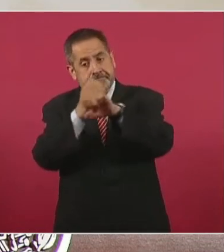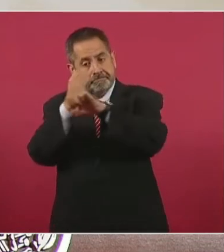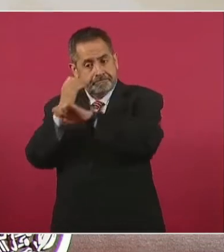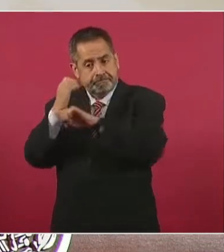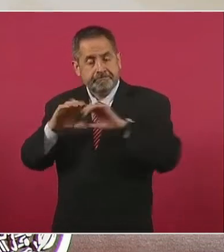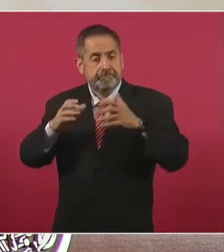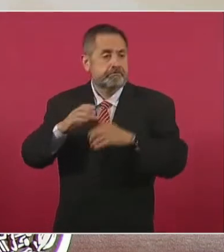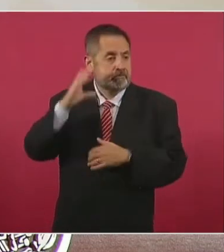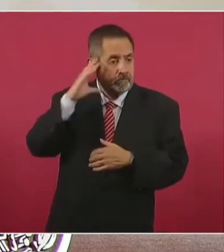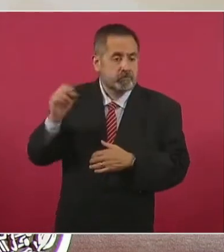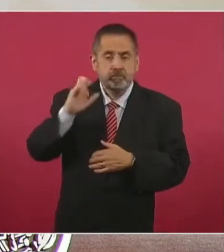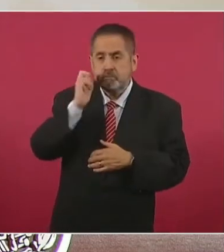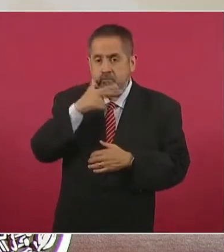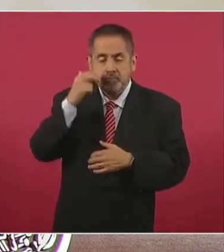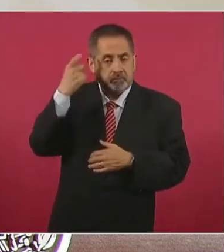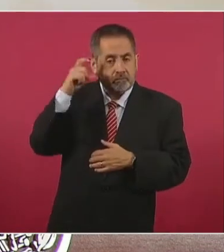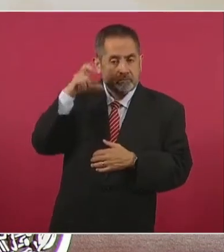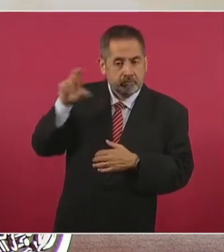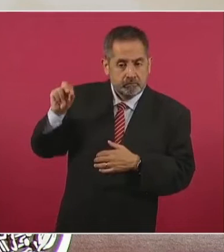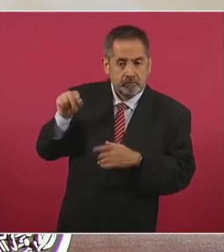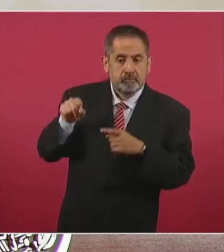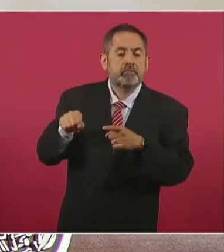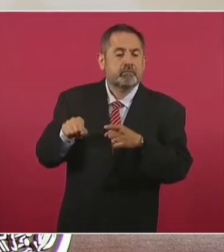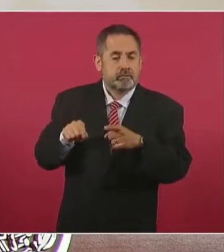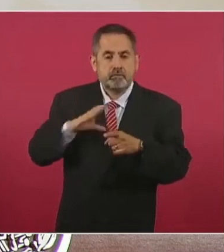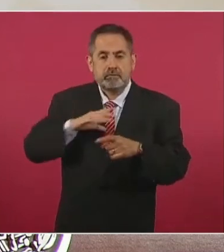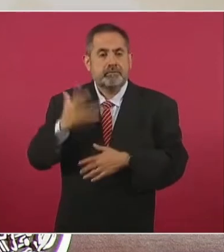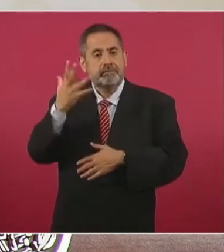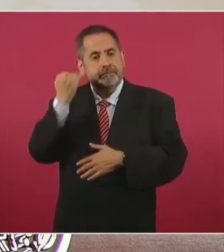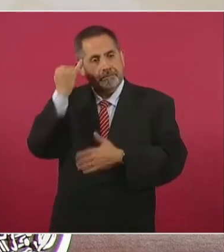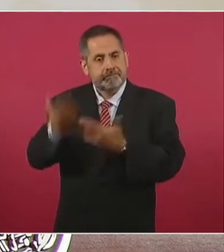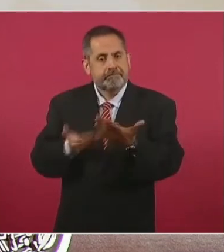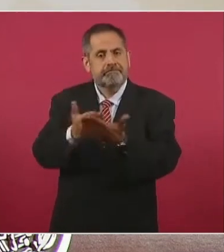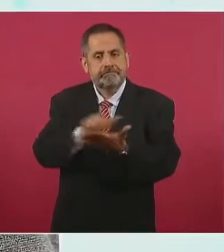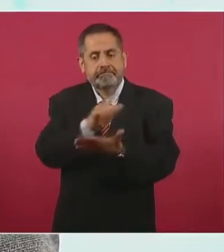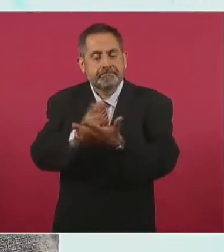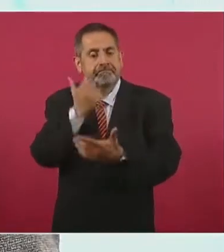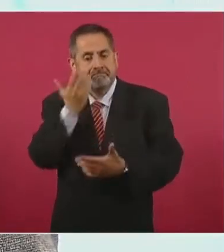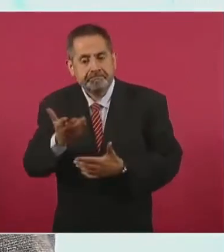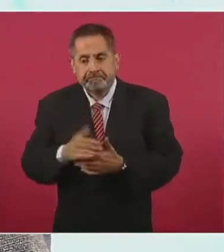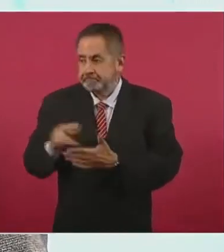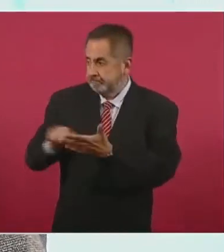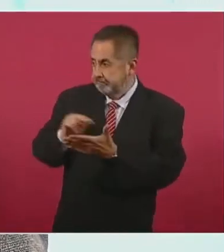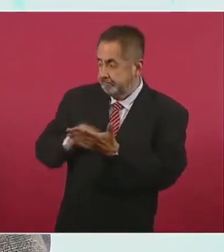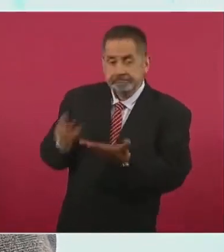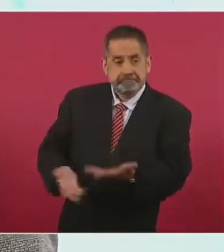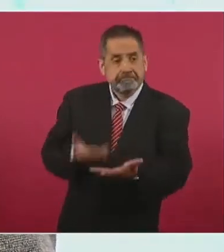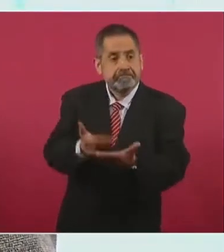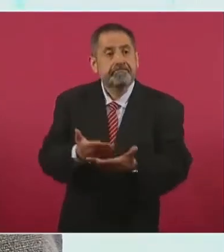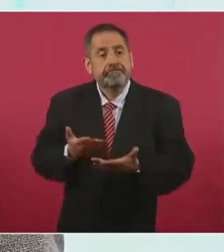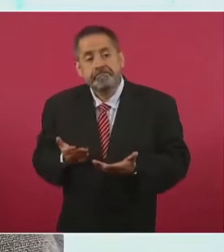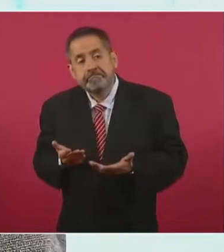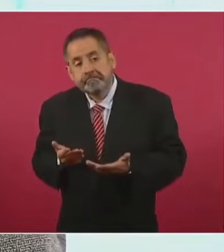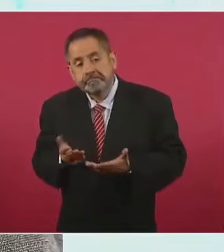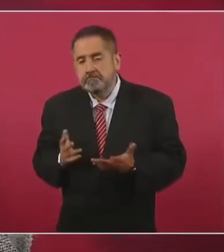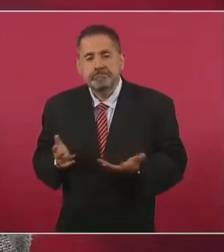de Colima, Chihuahua y Quintana Roo hay 5 iniciativas que se han firmado y se han presentado